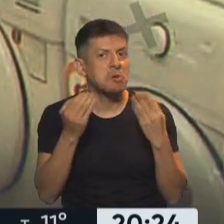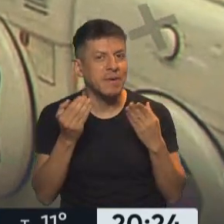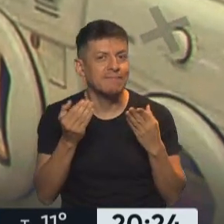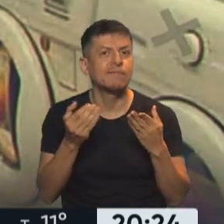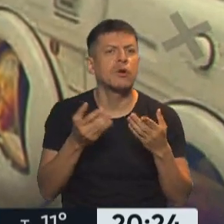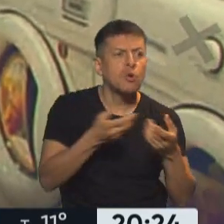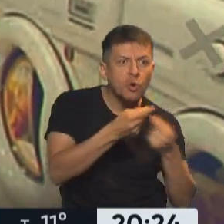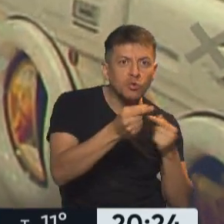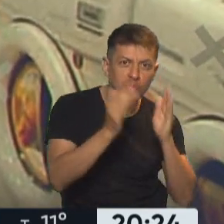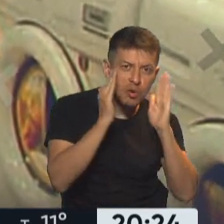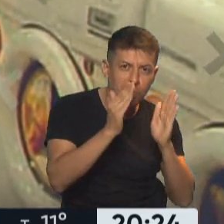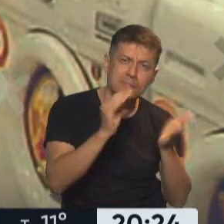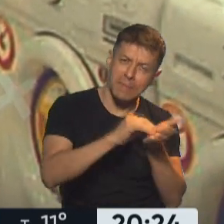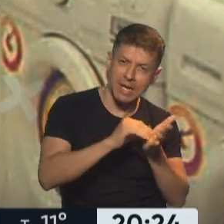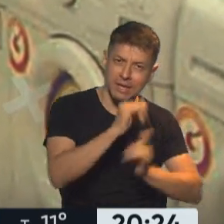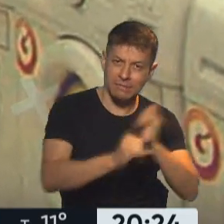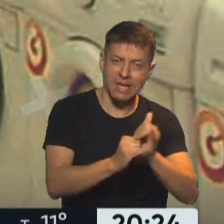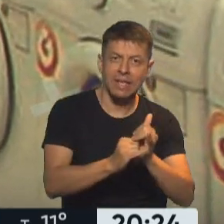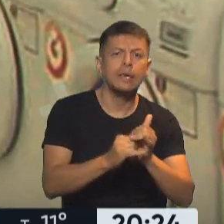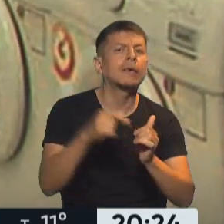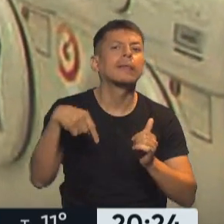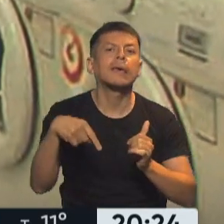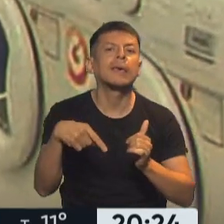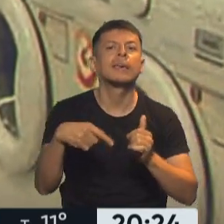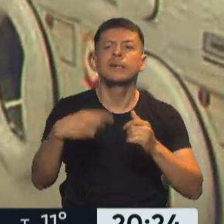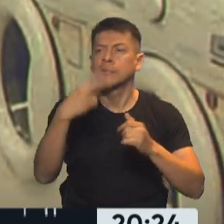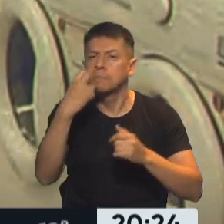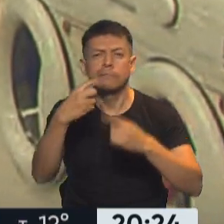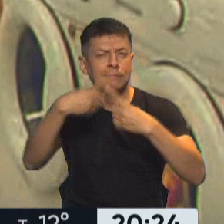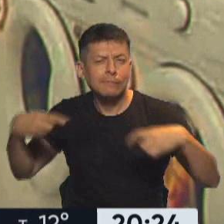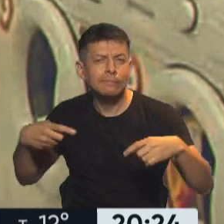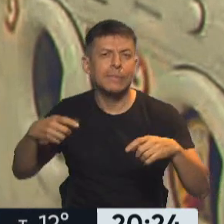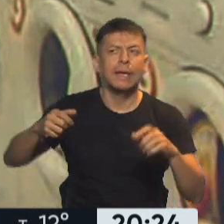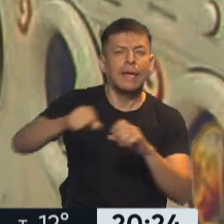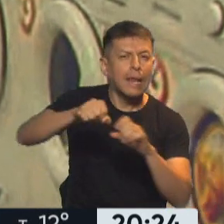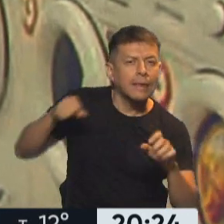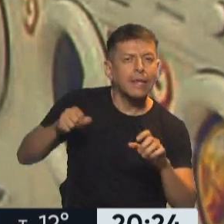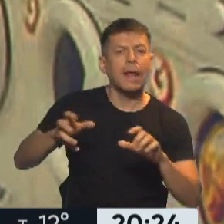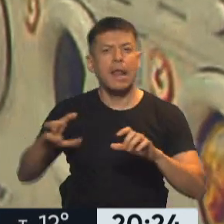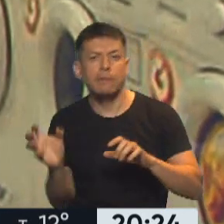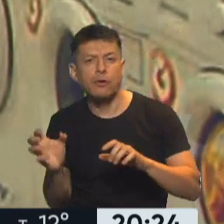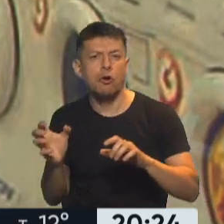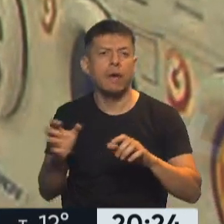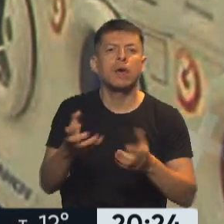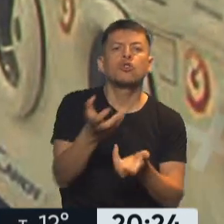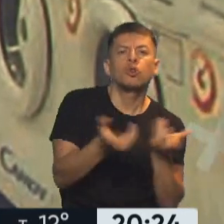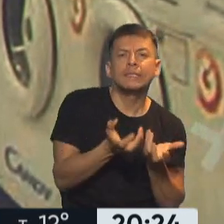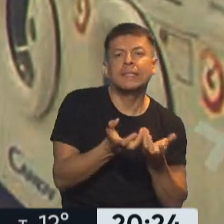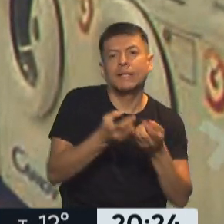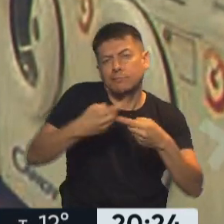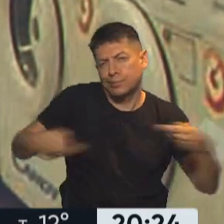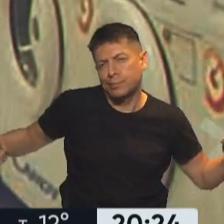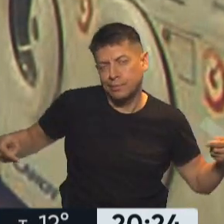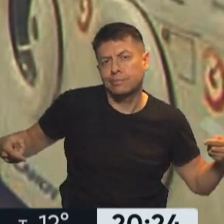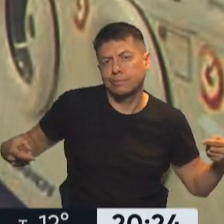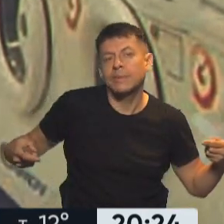Hablando de consumo, pero ahora de, sobre todo de la línea blanca, la más cara, las heladeras, los lavarropas, las cocinas, que son